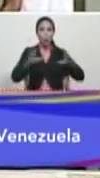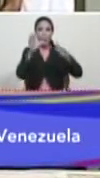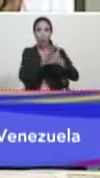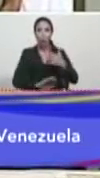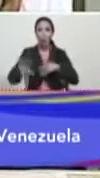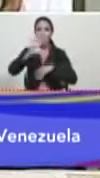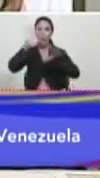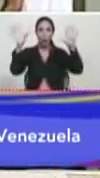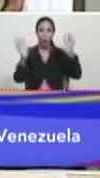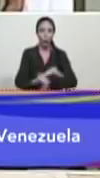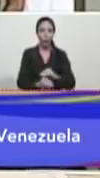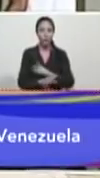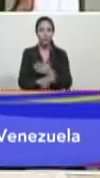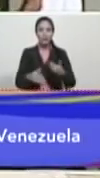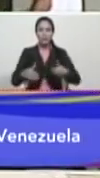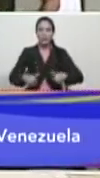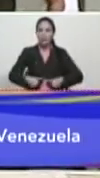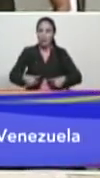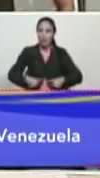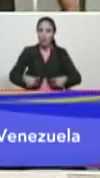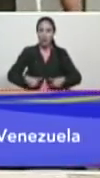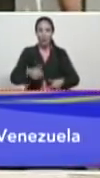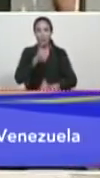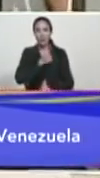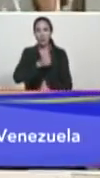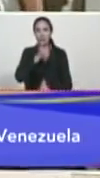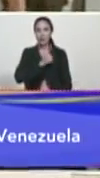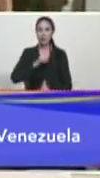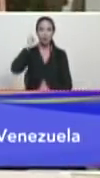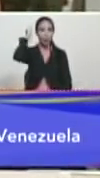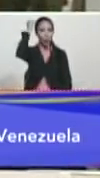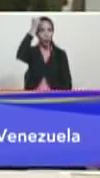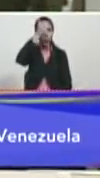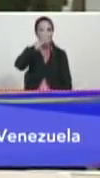Aguantamos como los duros, pues, como los duros.